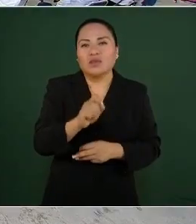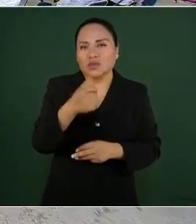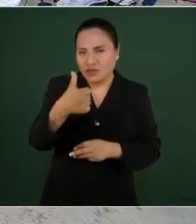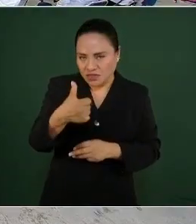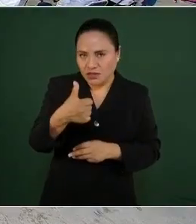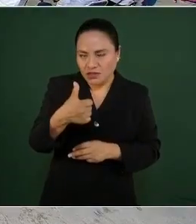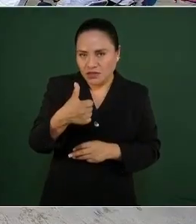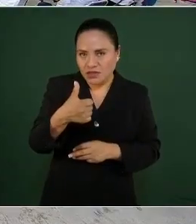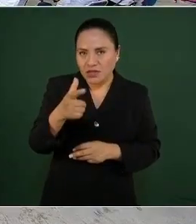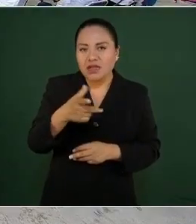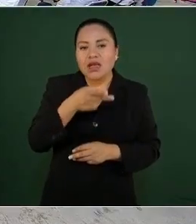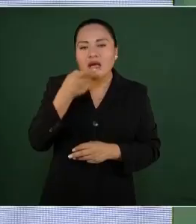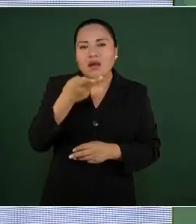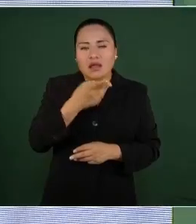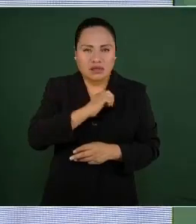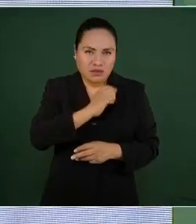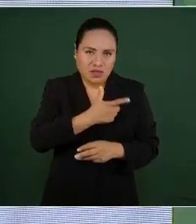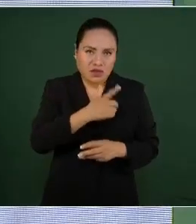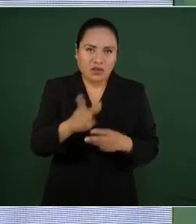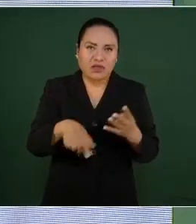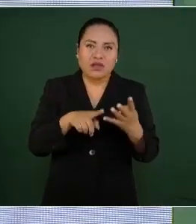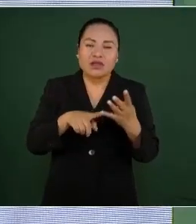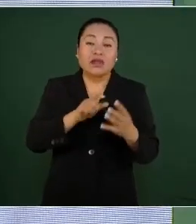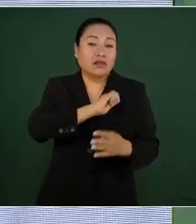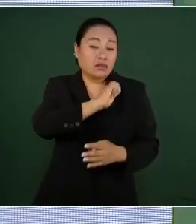51.6. España,